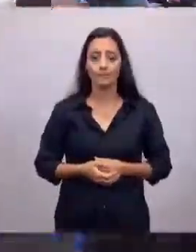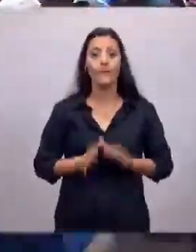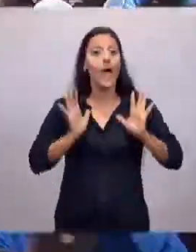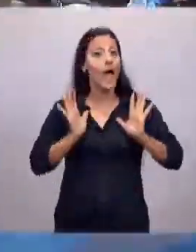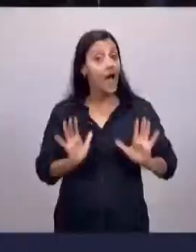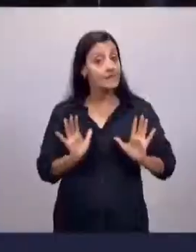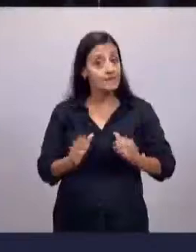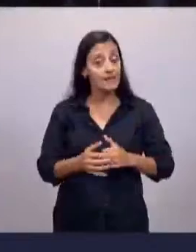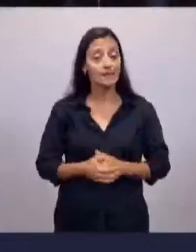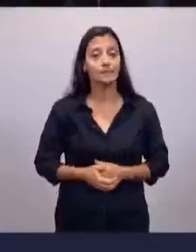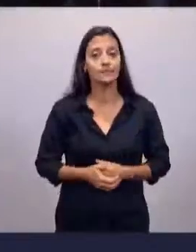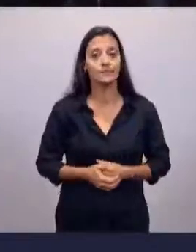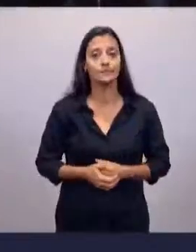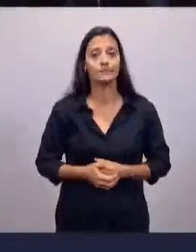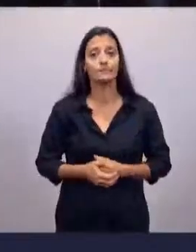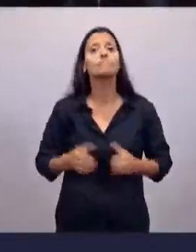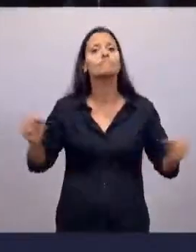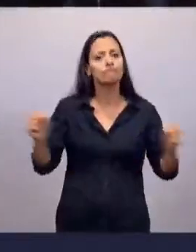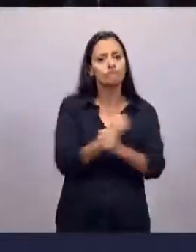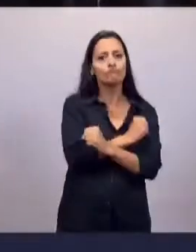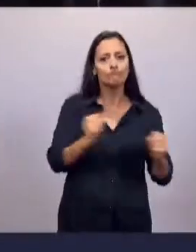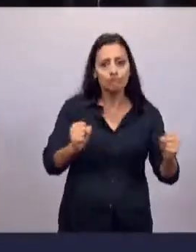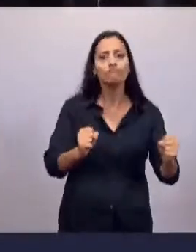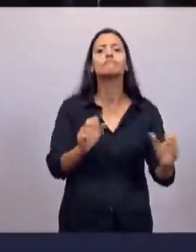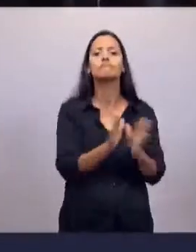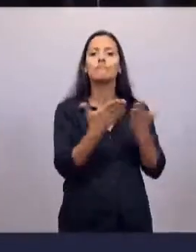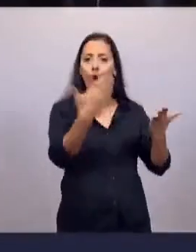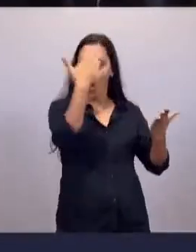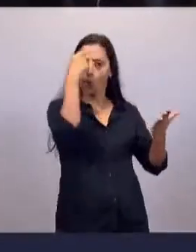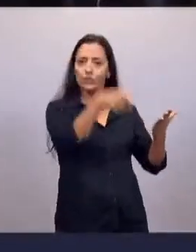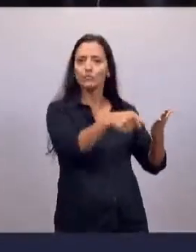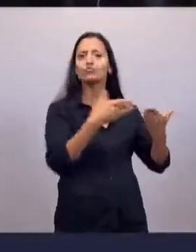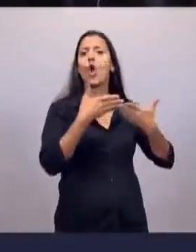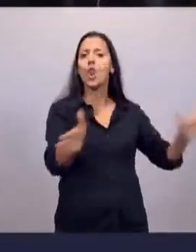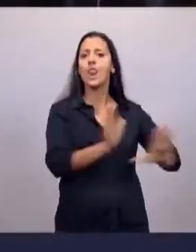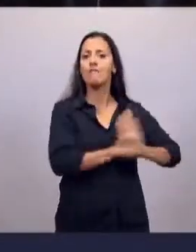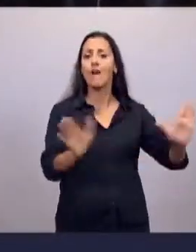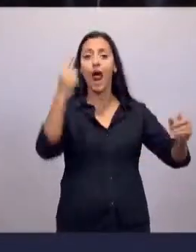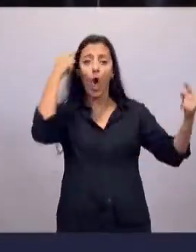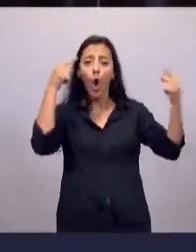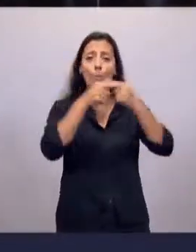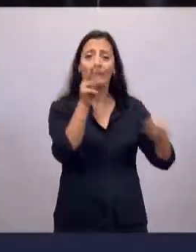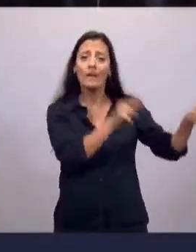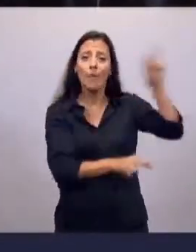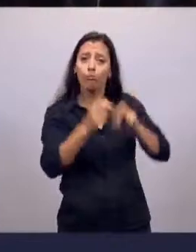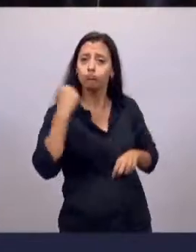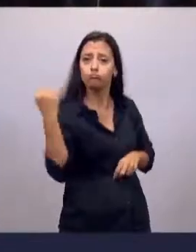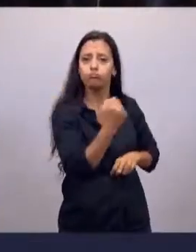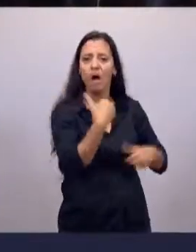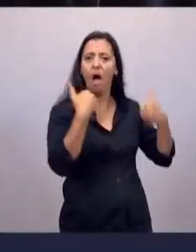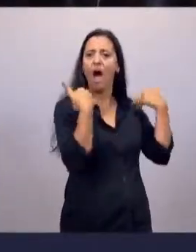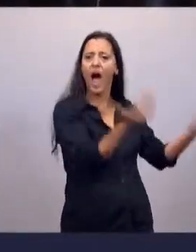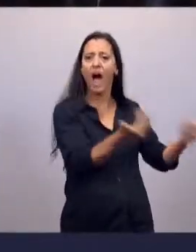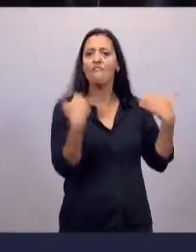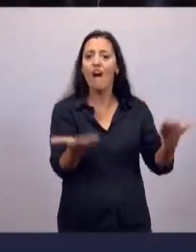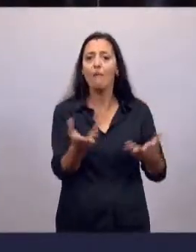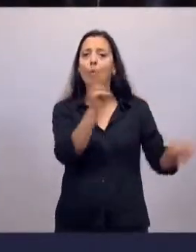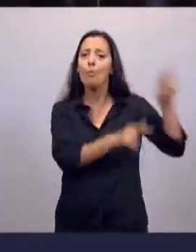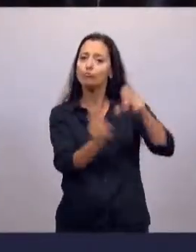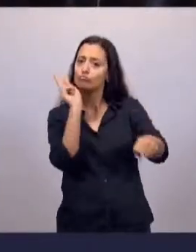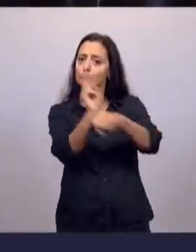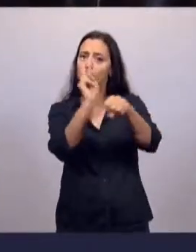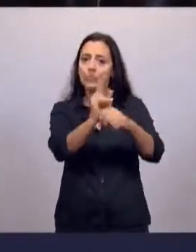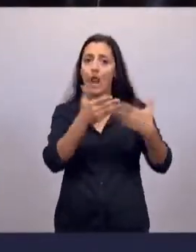Así, se sancionó una constitución liberal con el objetivo de asegurar los beneficios de la libertad